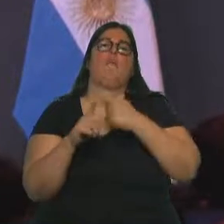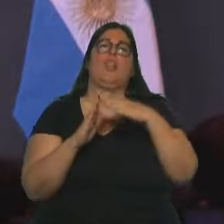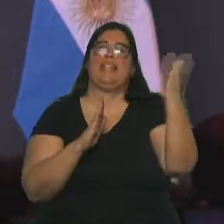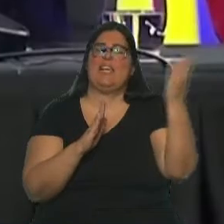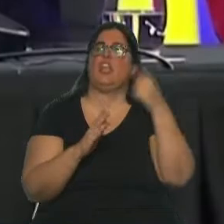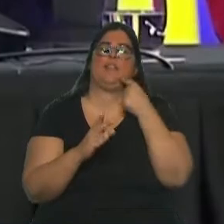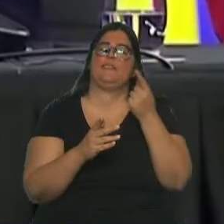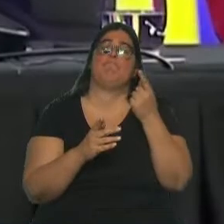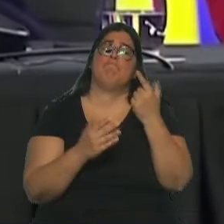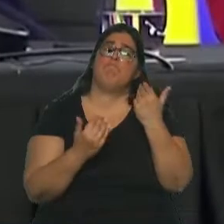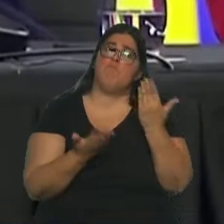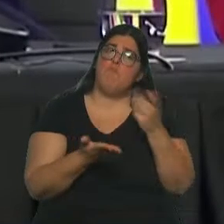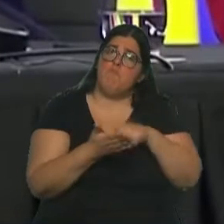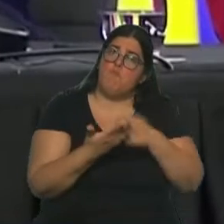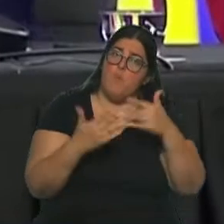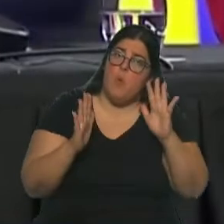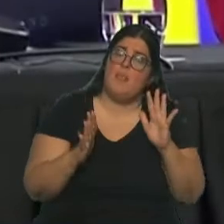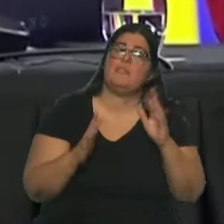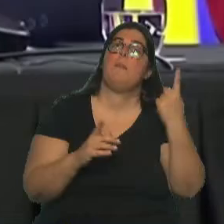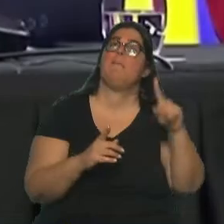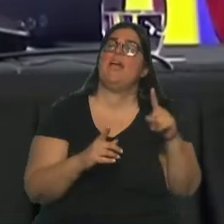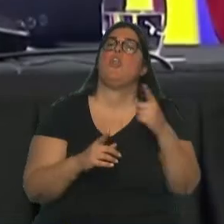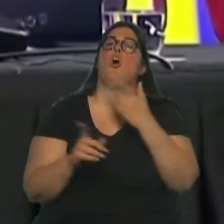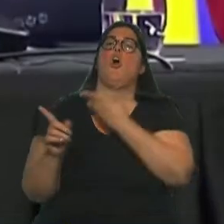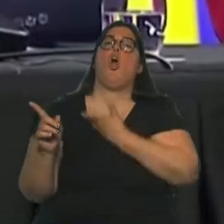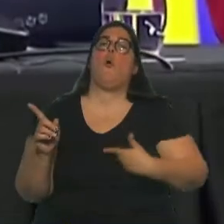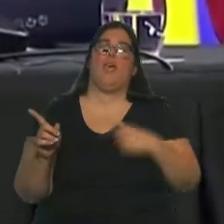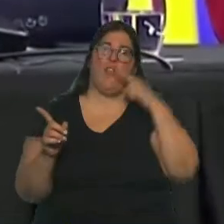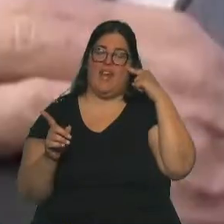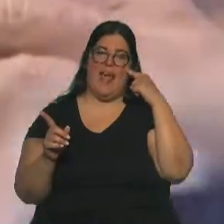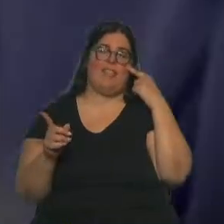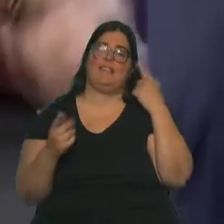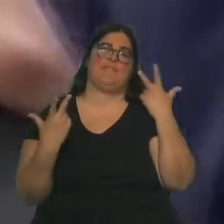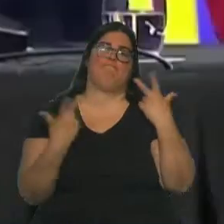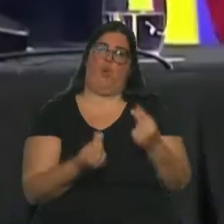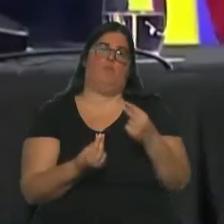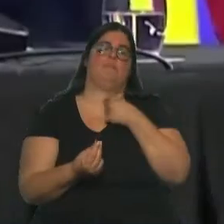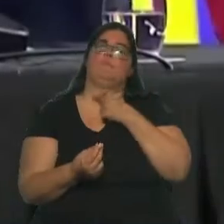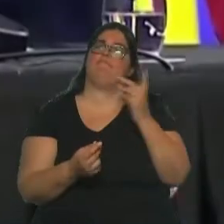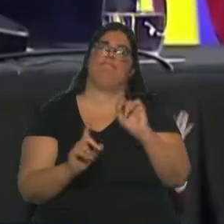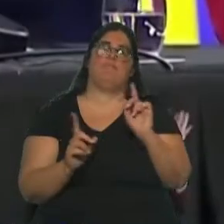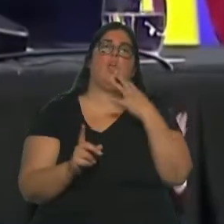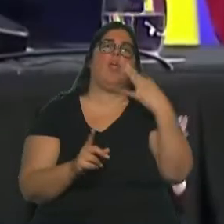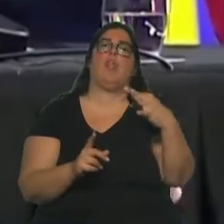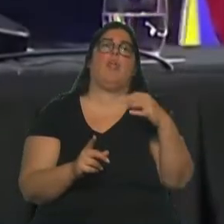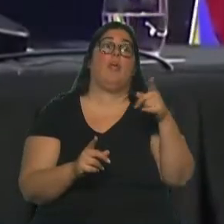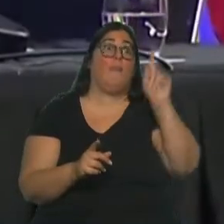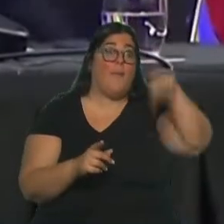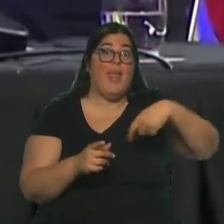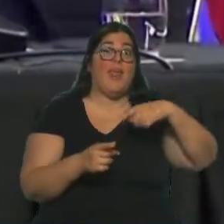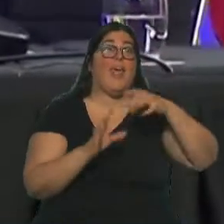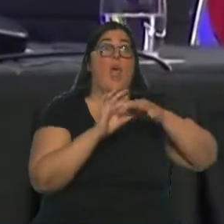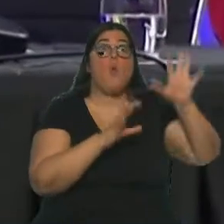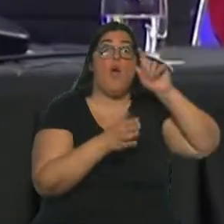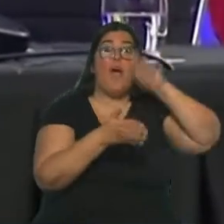aceptar el acuerdo. Pero la negativa vino del gobierno saliente, que mantuvo su postura histórica de considerar que agravaría las asimetrías